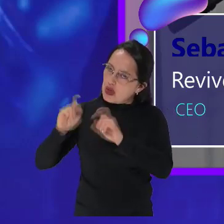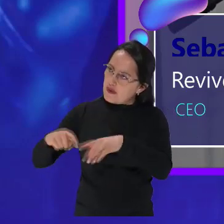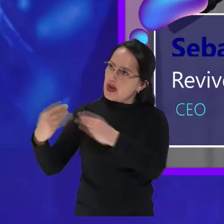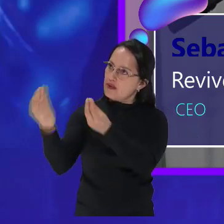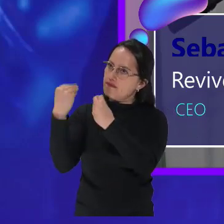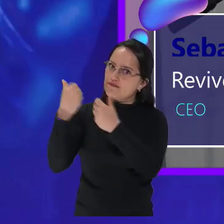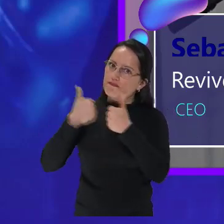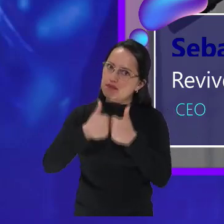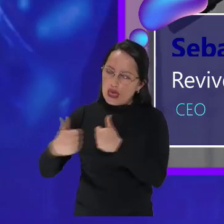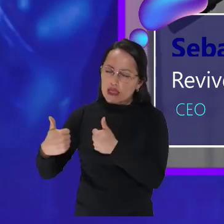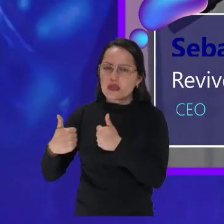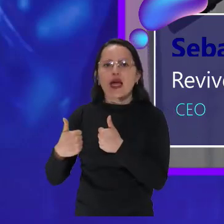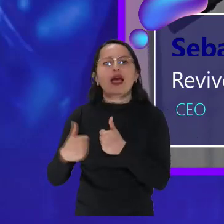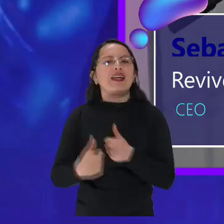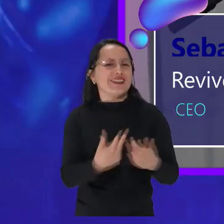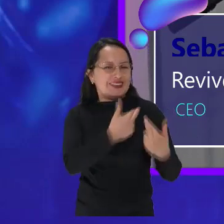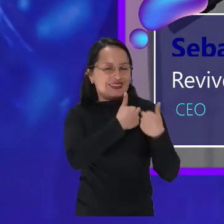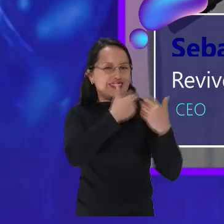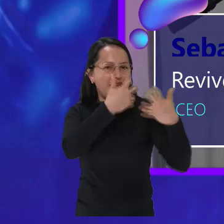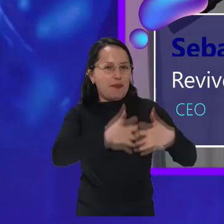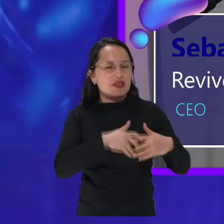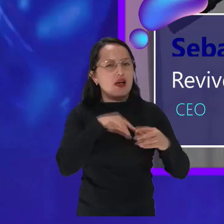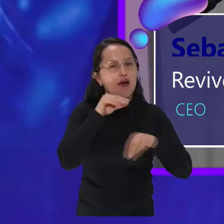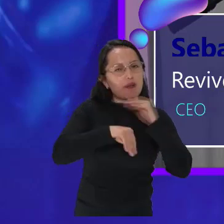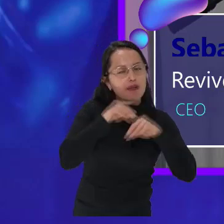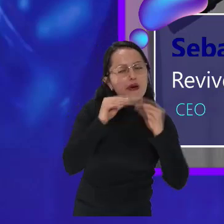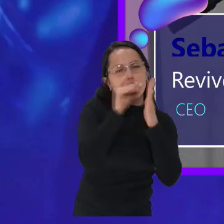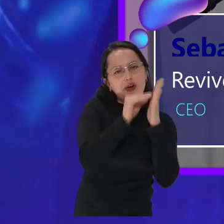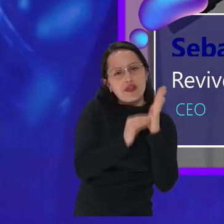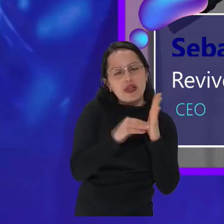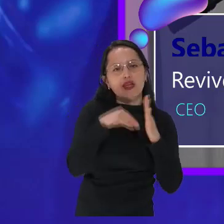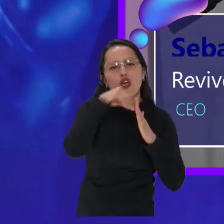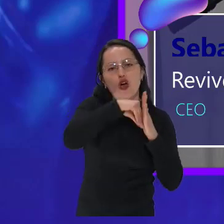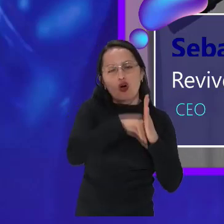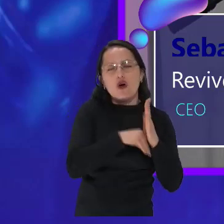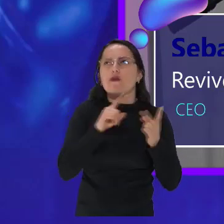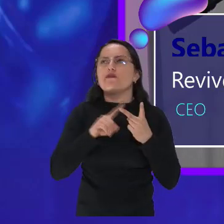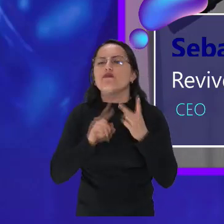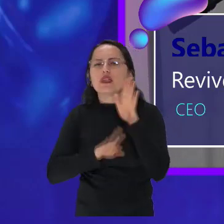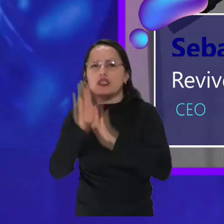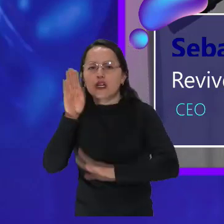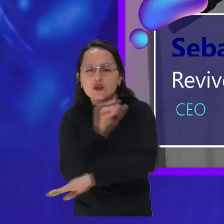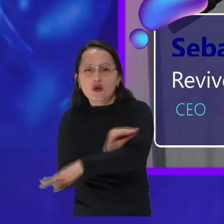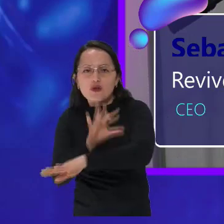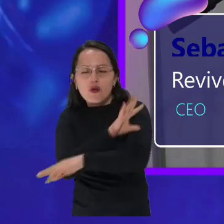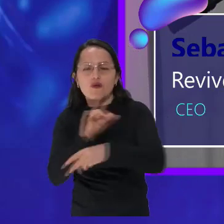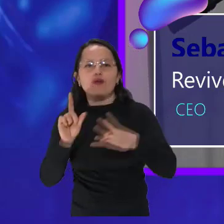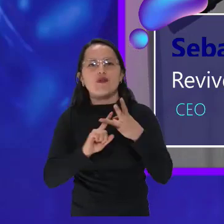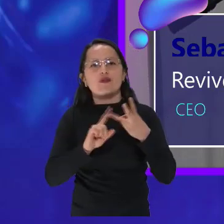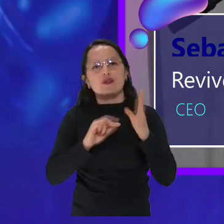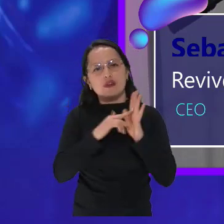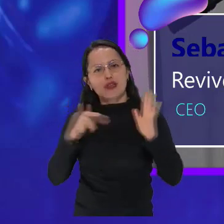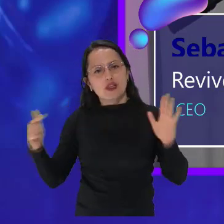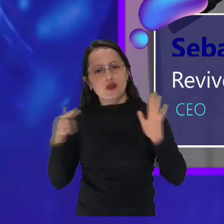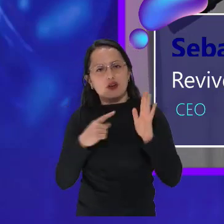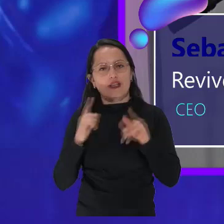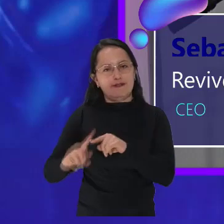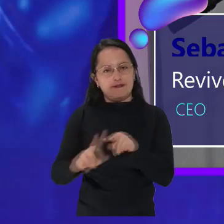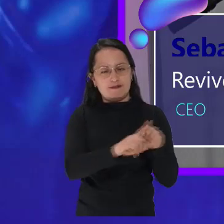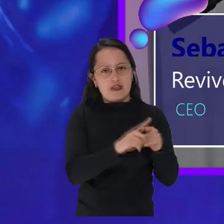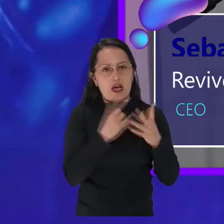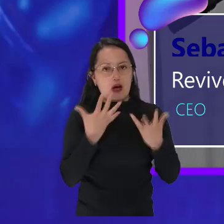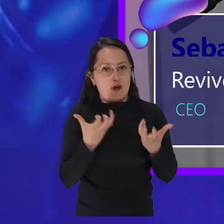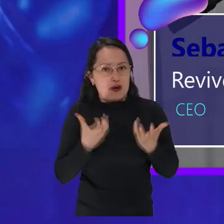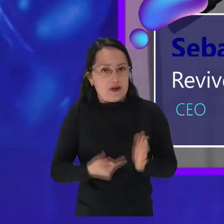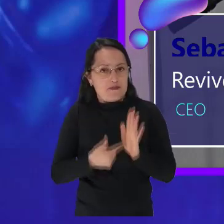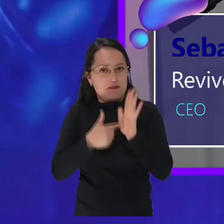nos dedicamos a eso. Generamos contenido, generamos desarrollo de software, desarrollo de tecnologías y en esta ocasión les quiero